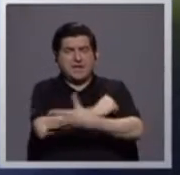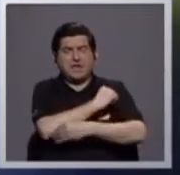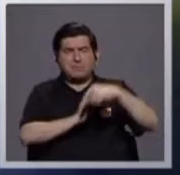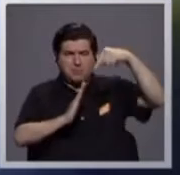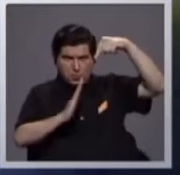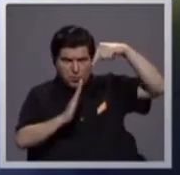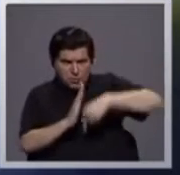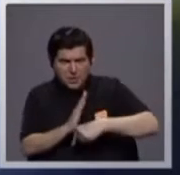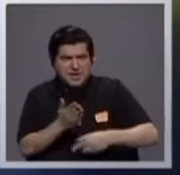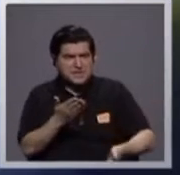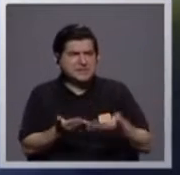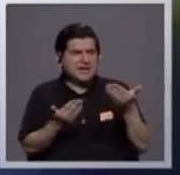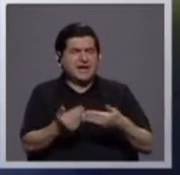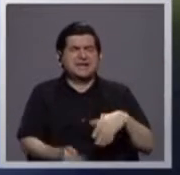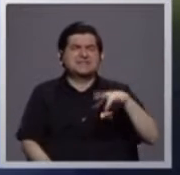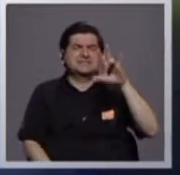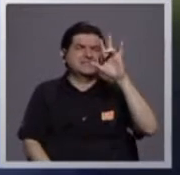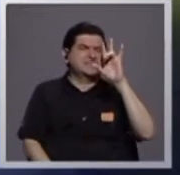extrema alrededor de un